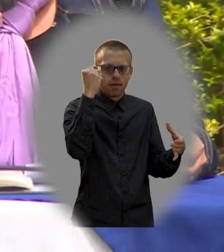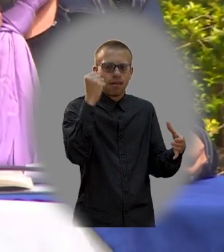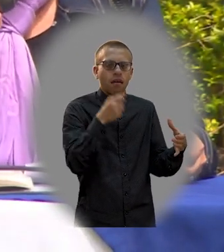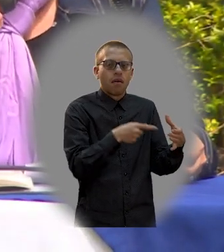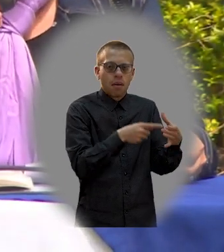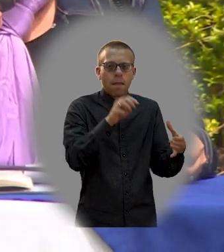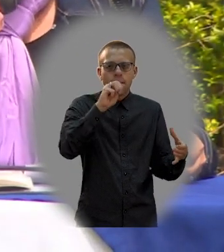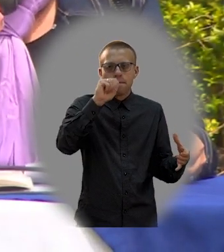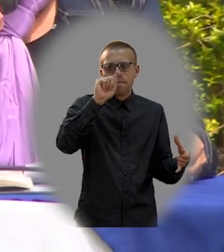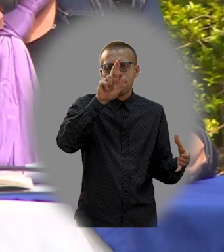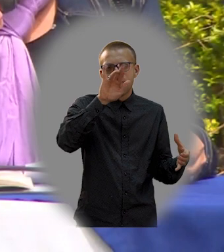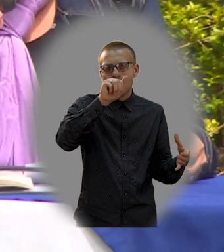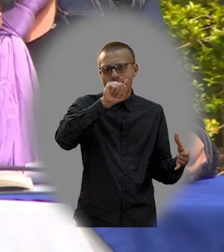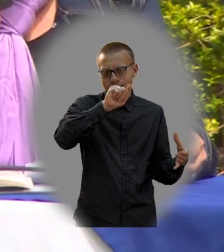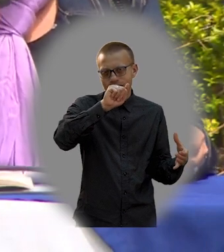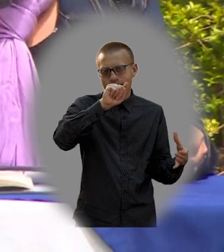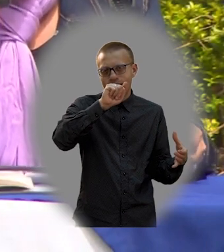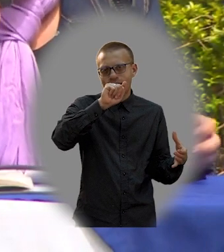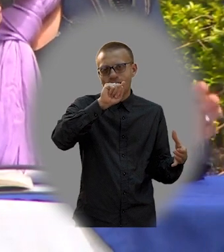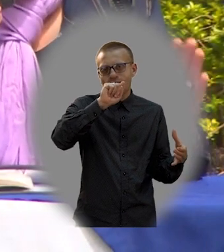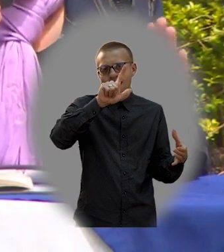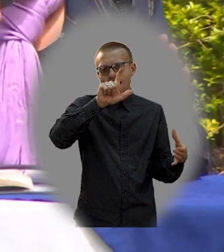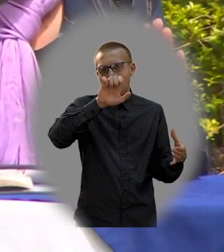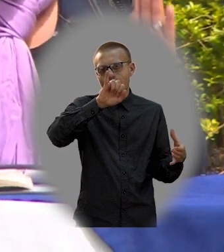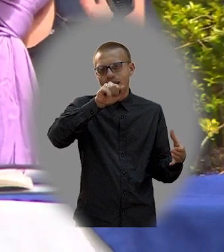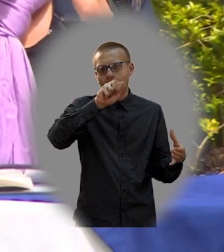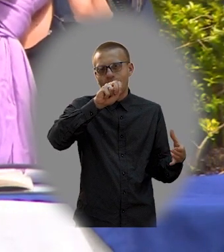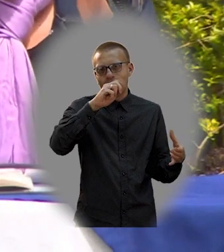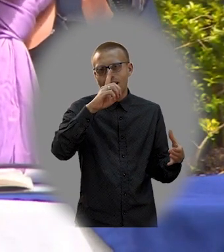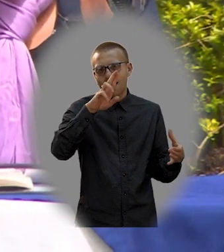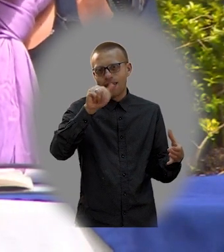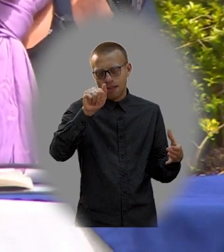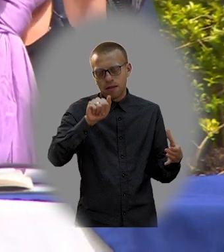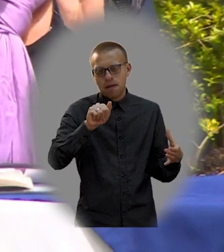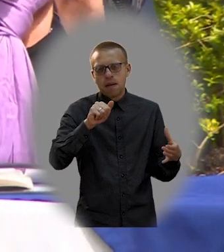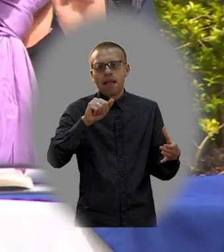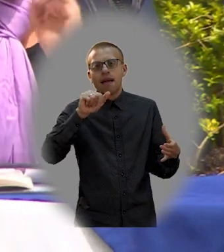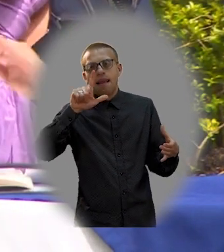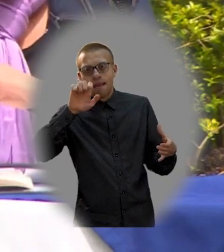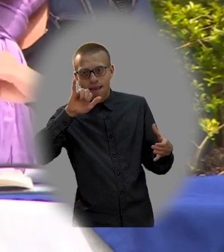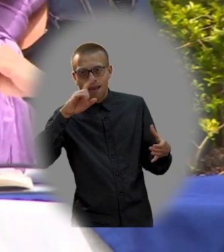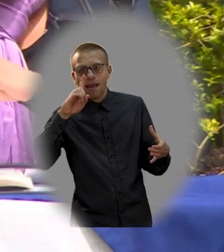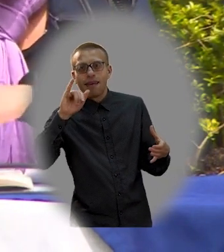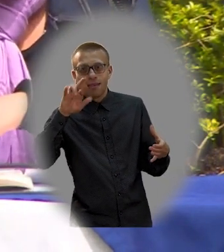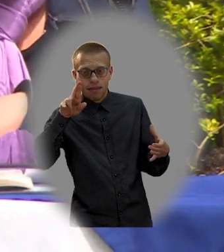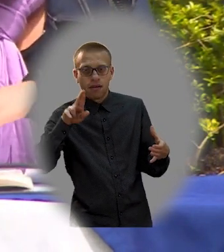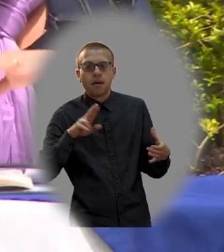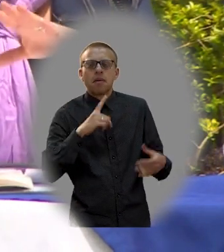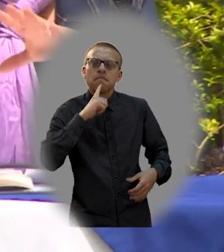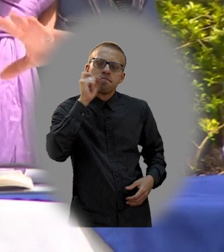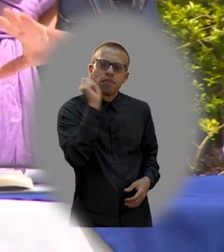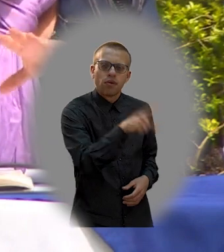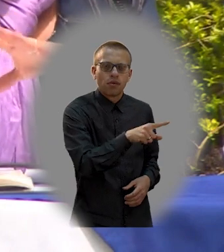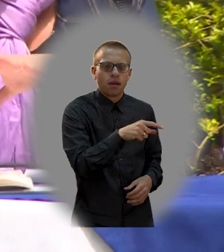Leider, con la pregunta, ¿cuáles son esas necesidades del contexto en materia de política